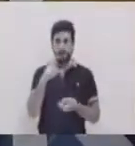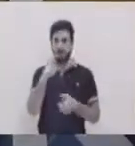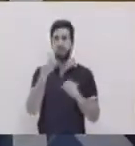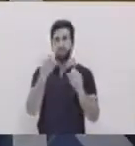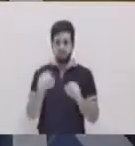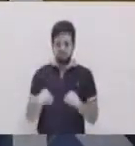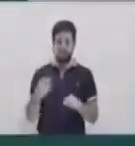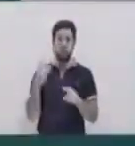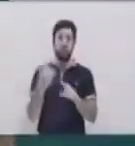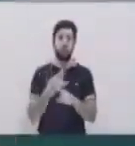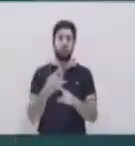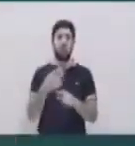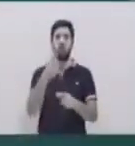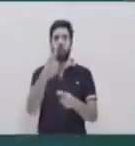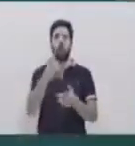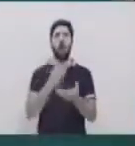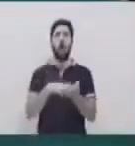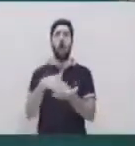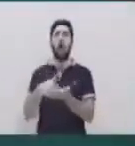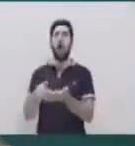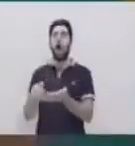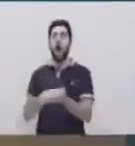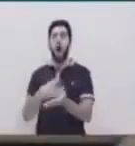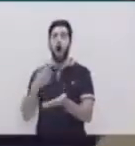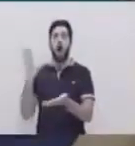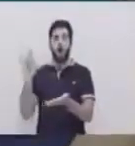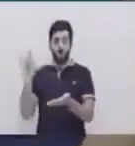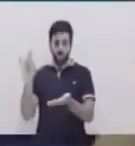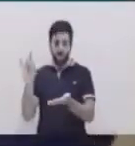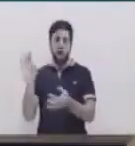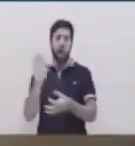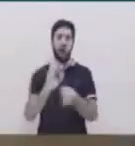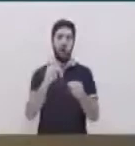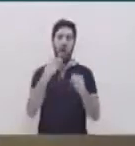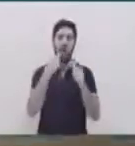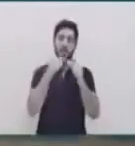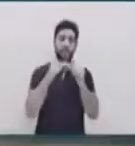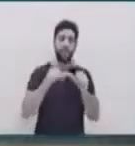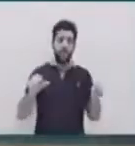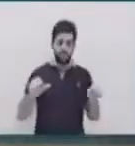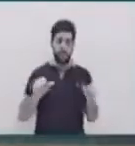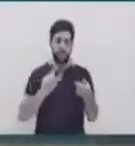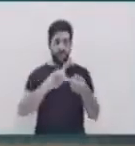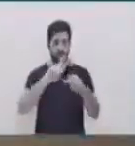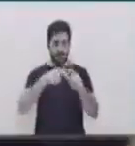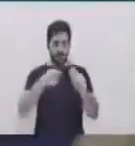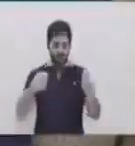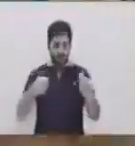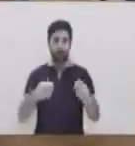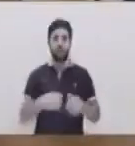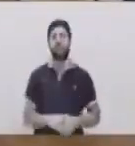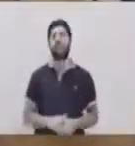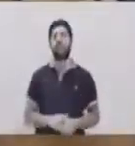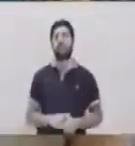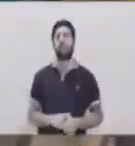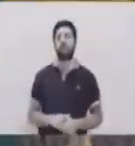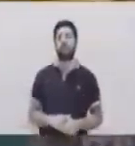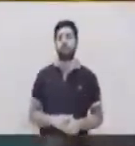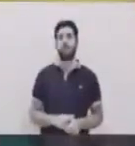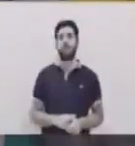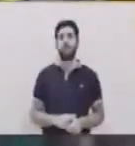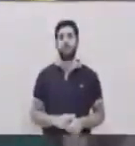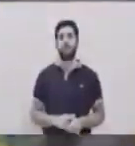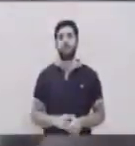podemos utilizar goma, silicón, tape, lo que tengamos en casa para poder unirlo. Entonces yo te traje uno ya